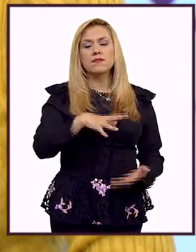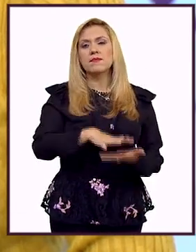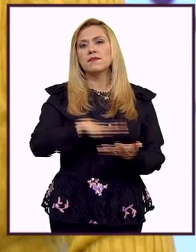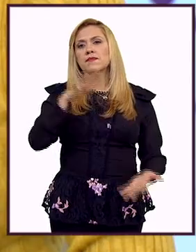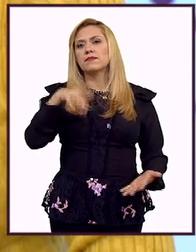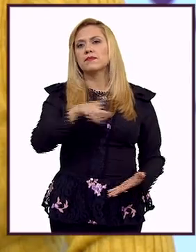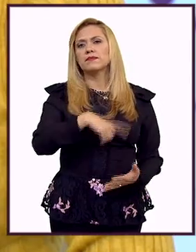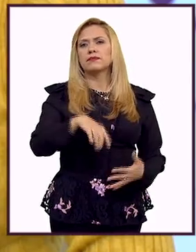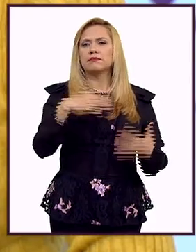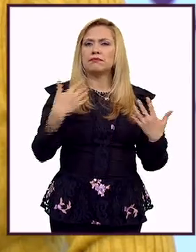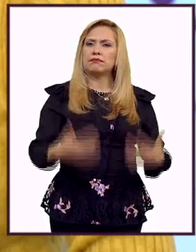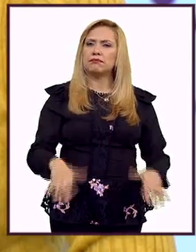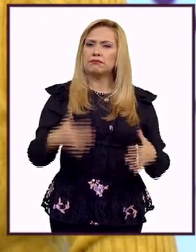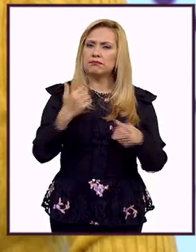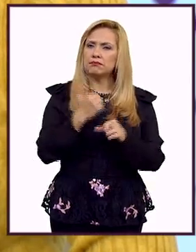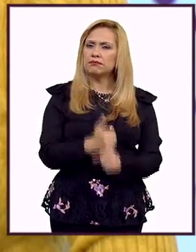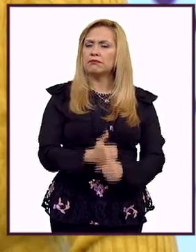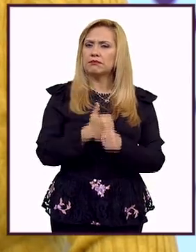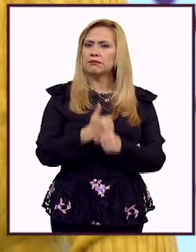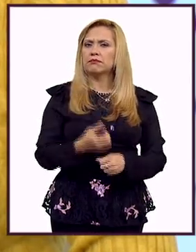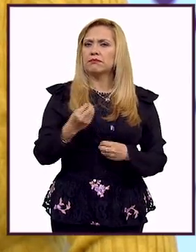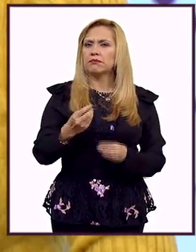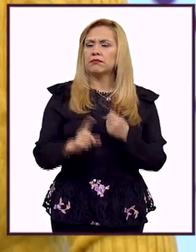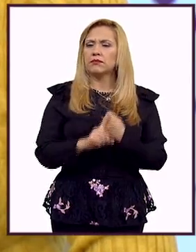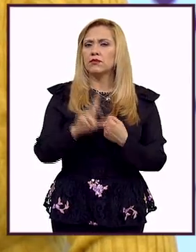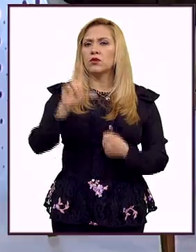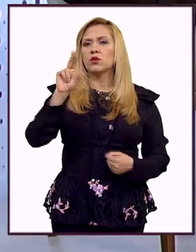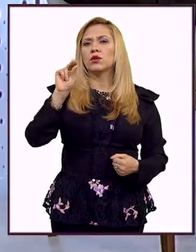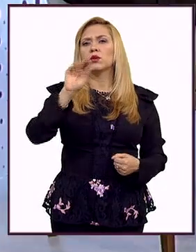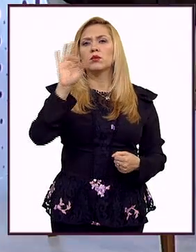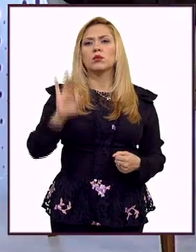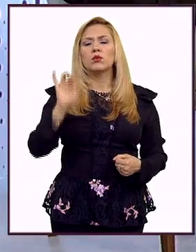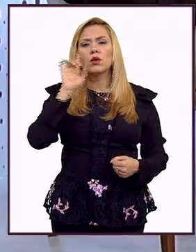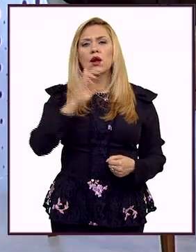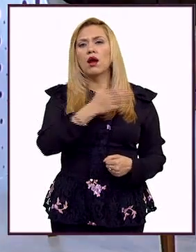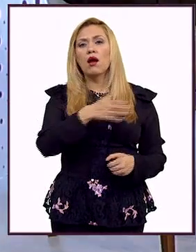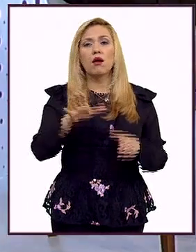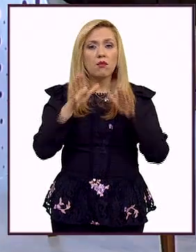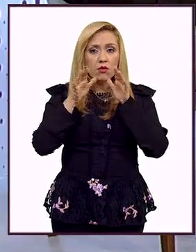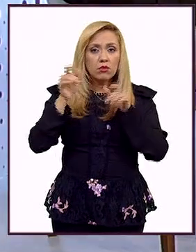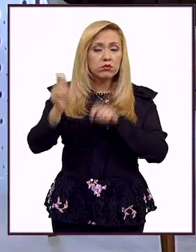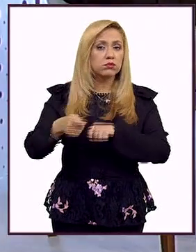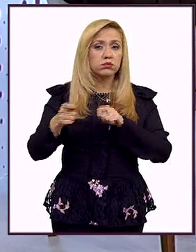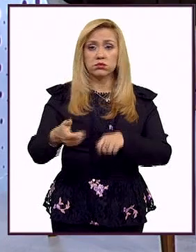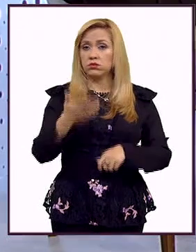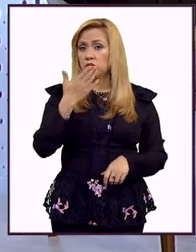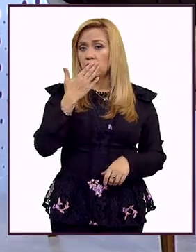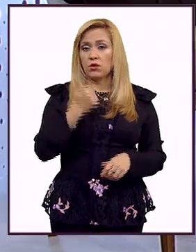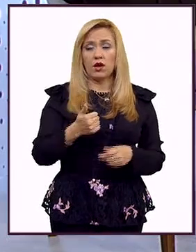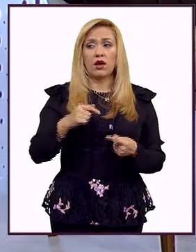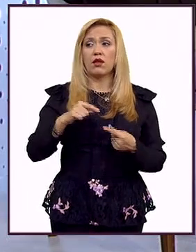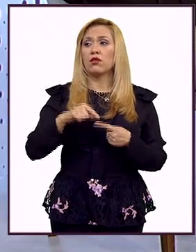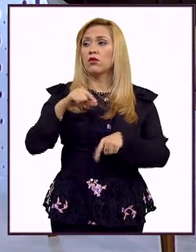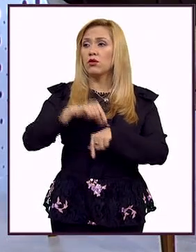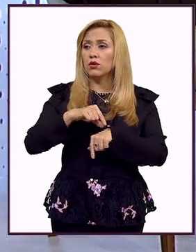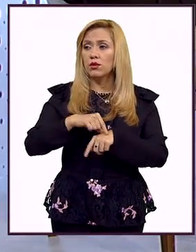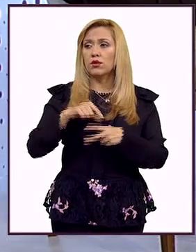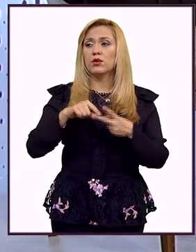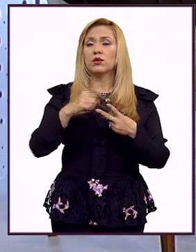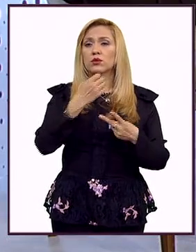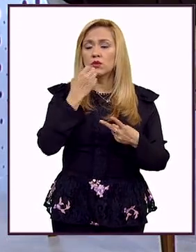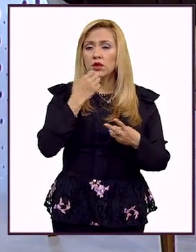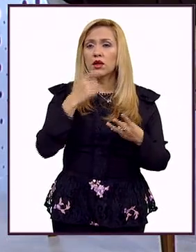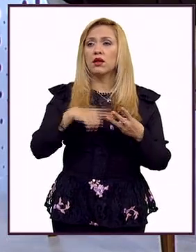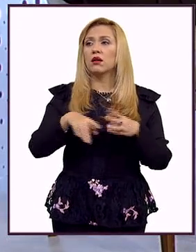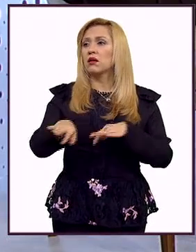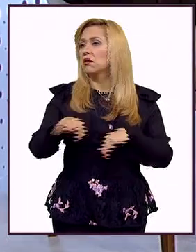de precarización y de vulnerabilidad. 80% de las mujeres jornaleras agrícolas no tienen acceso a prestaciones básicas en temas